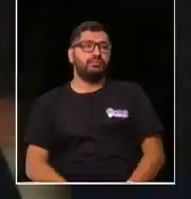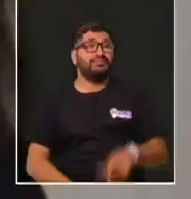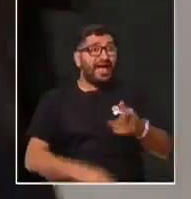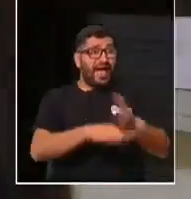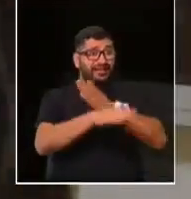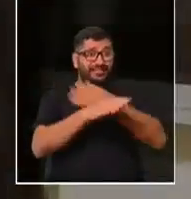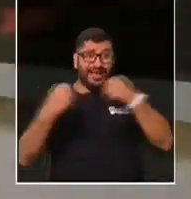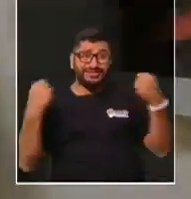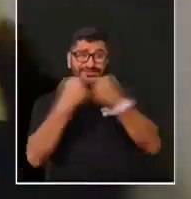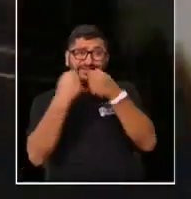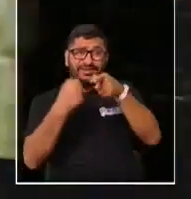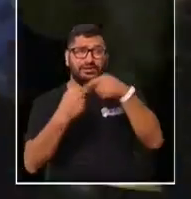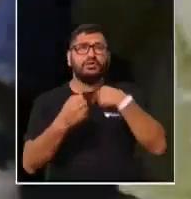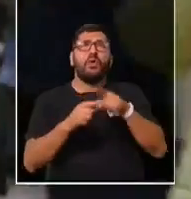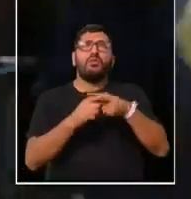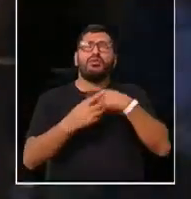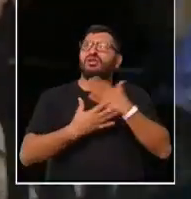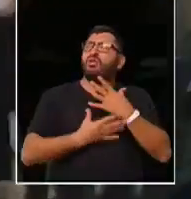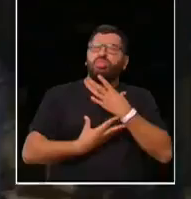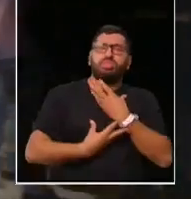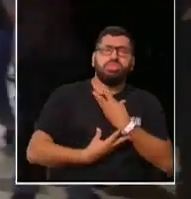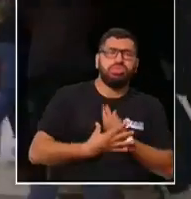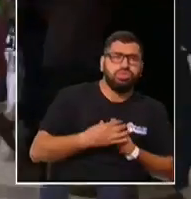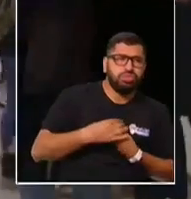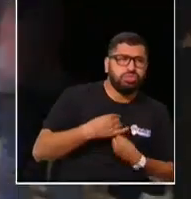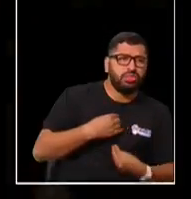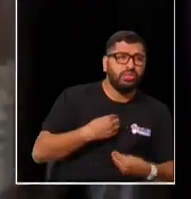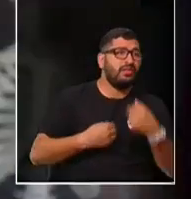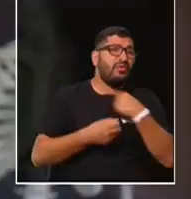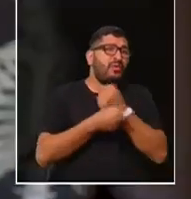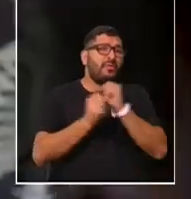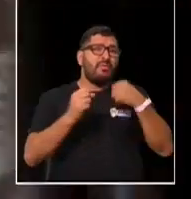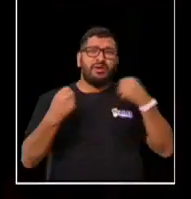Antes del accidente, cualquier cosa ella la deprimía y el